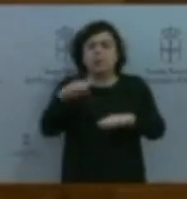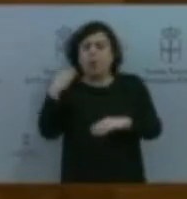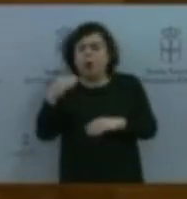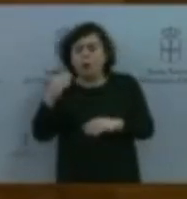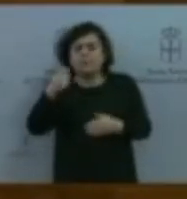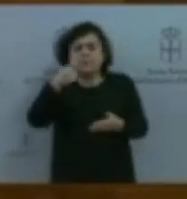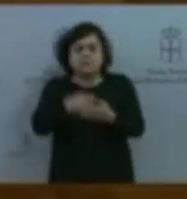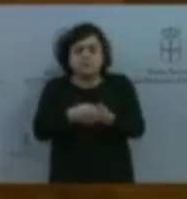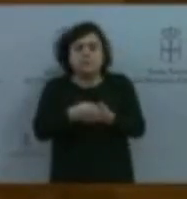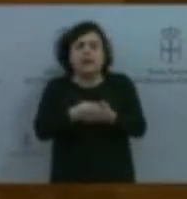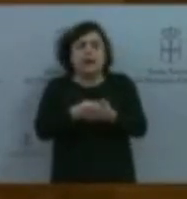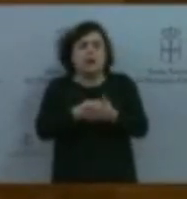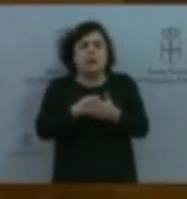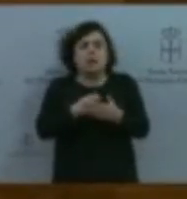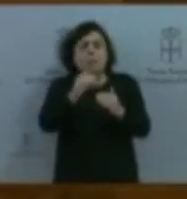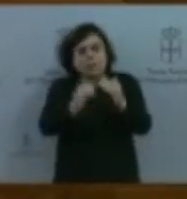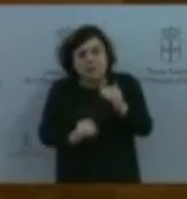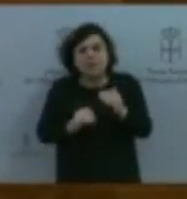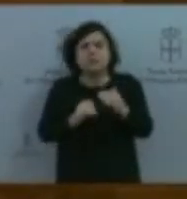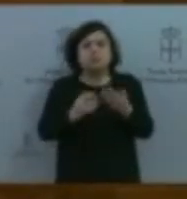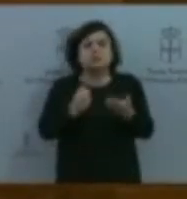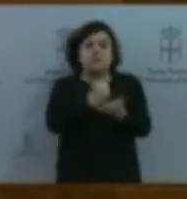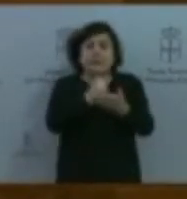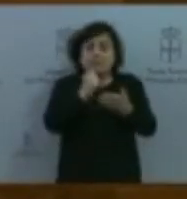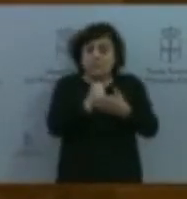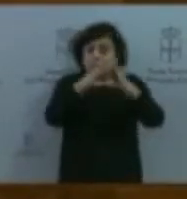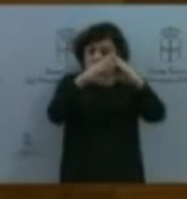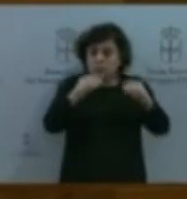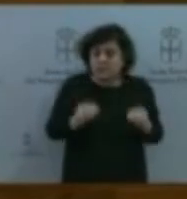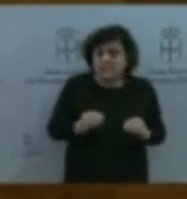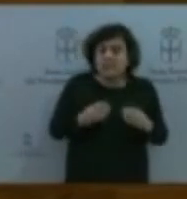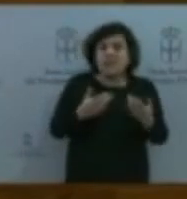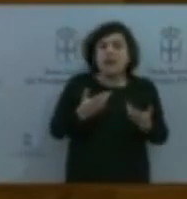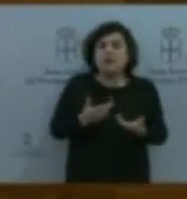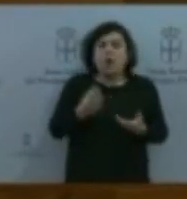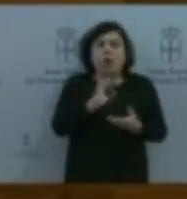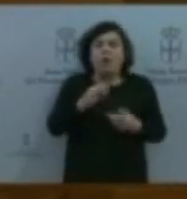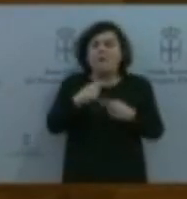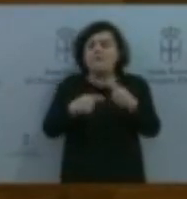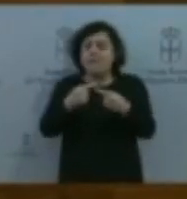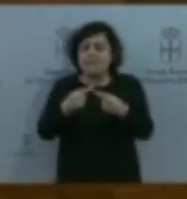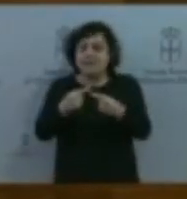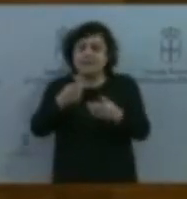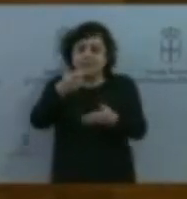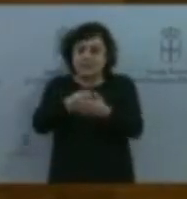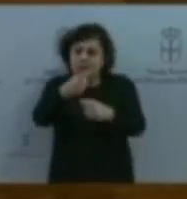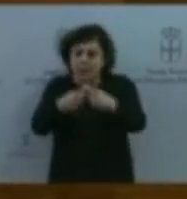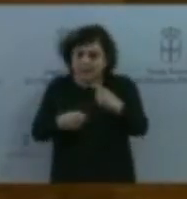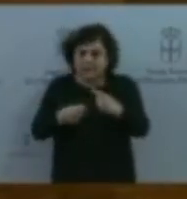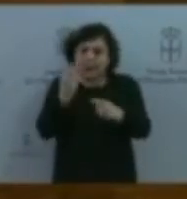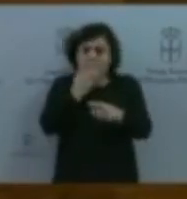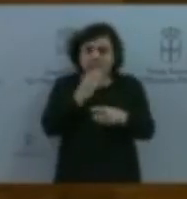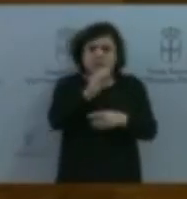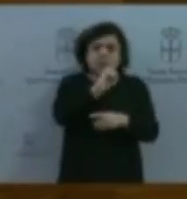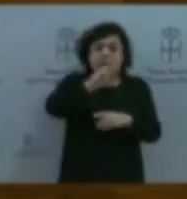clase, en la universidad. Hubo familias que pagaron la mitad en las escuelas de 0 a 3, o sea, recuperamos derechos como las 35 horas, las 18